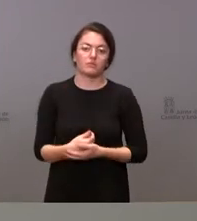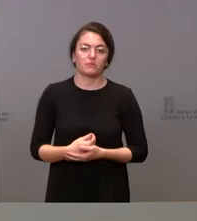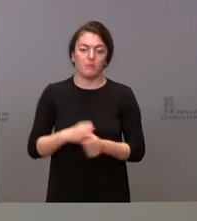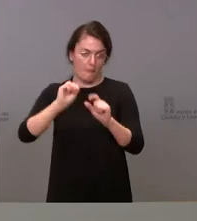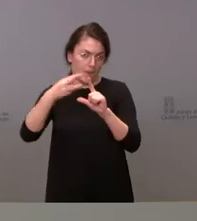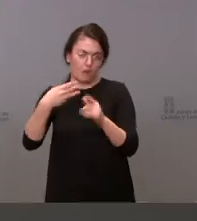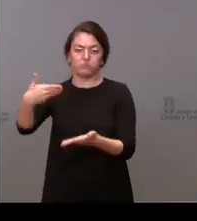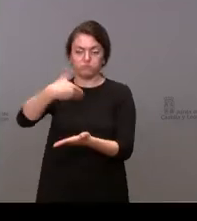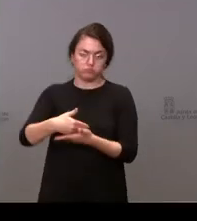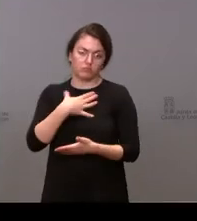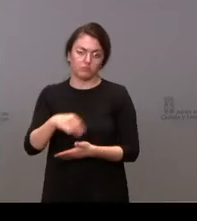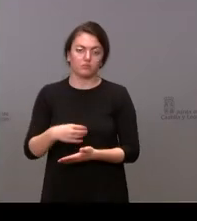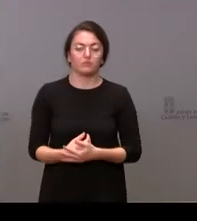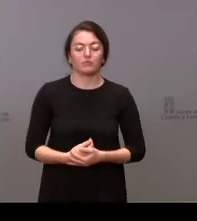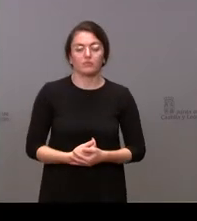web.